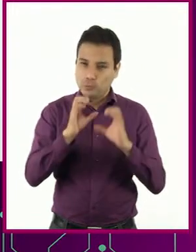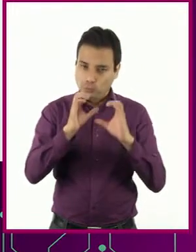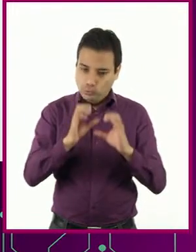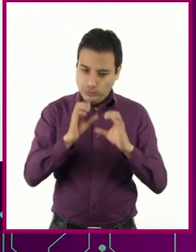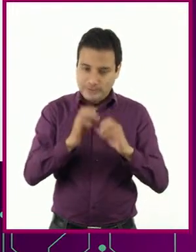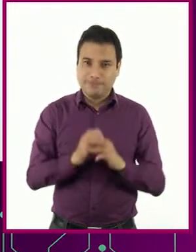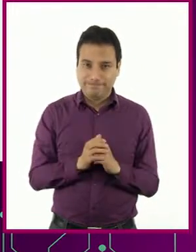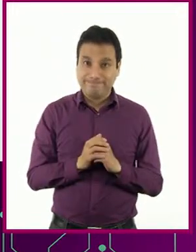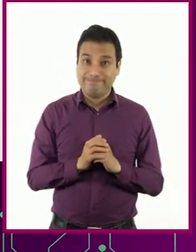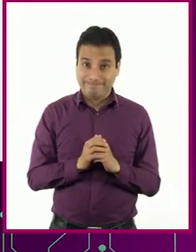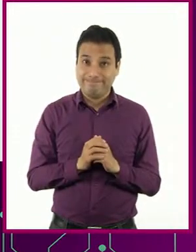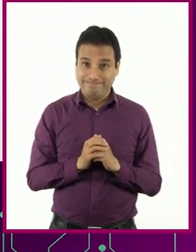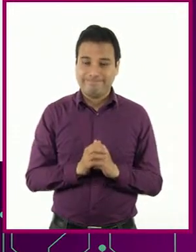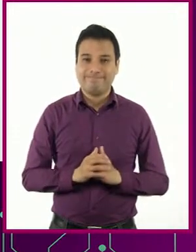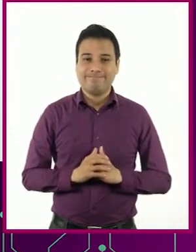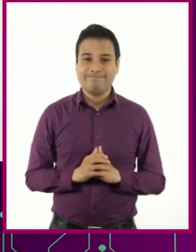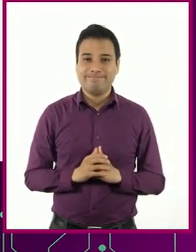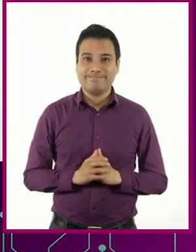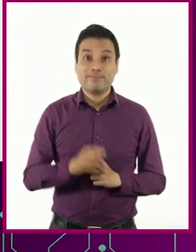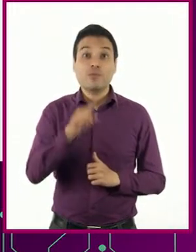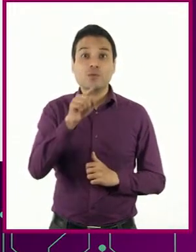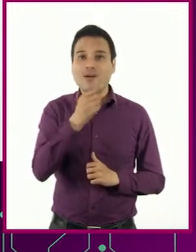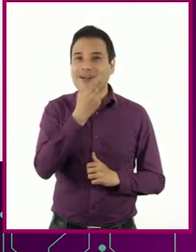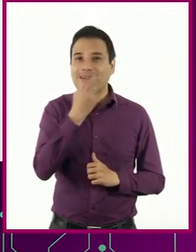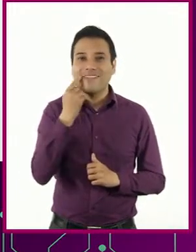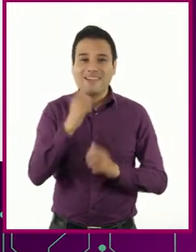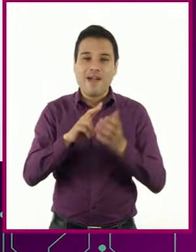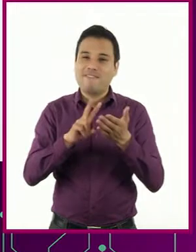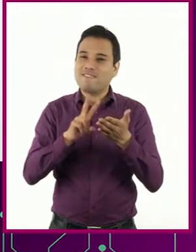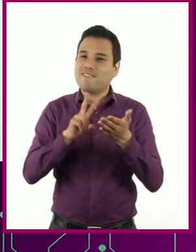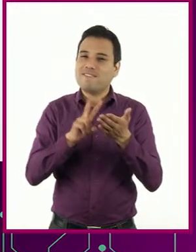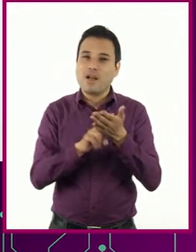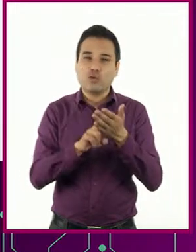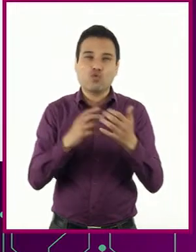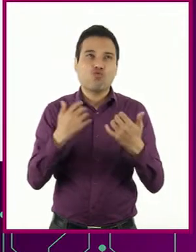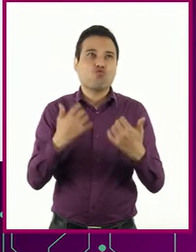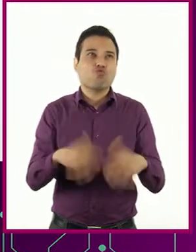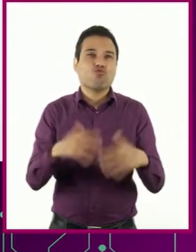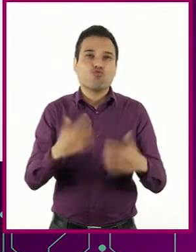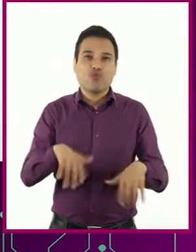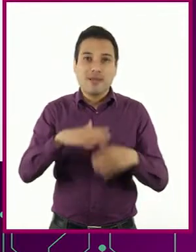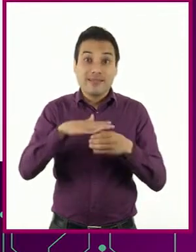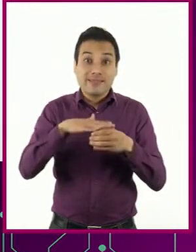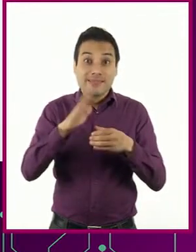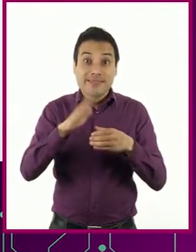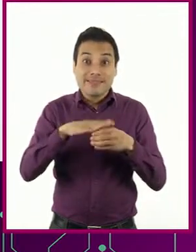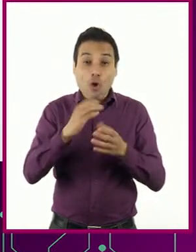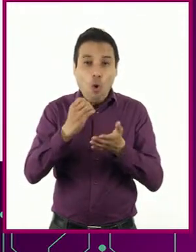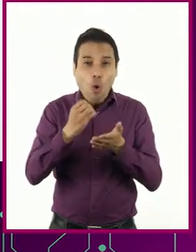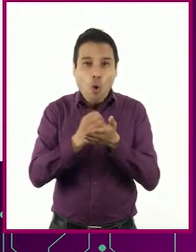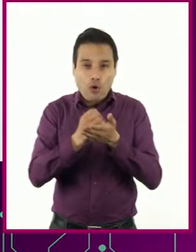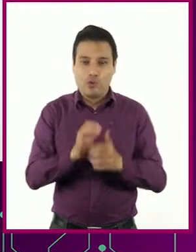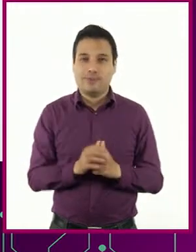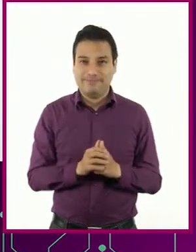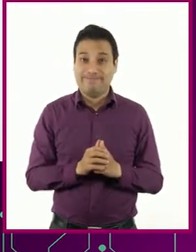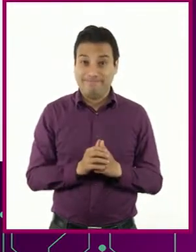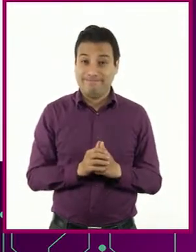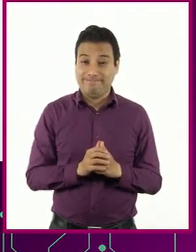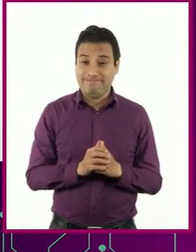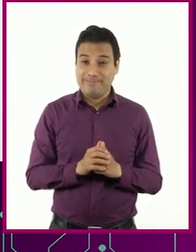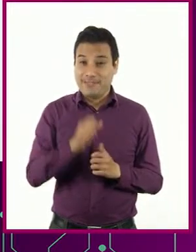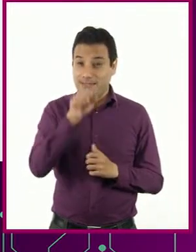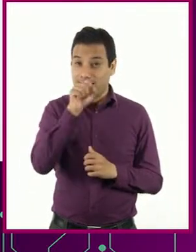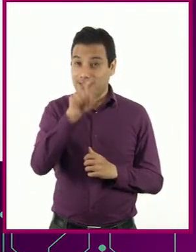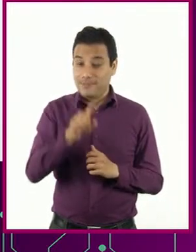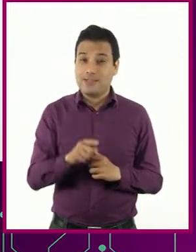también en el autoconocimiento. Valora tus piezas dentales como un tesoro para conservarlas a lo largo de toda tu vida y recuerda también